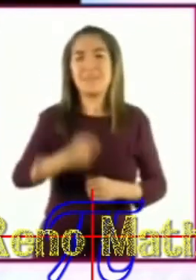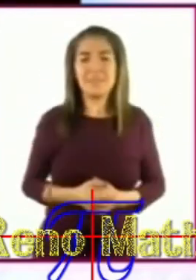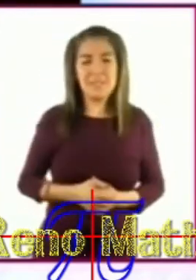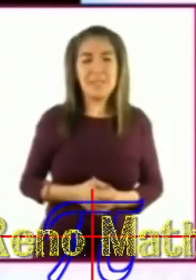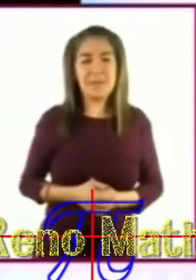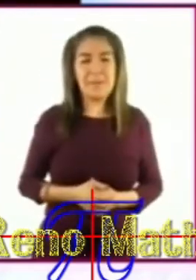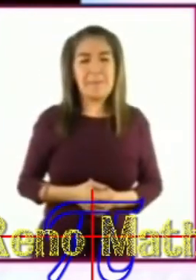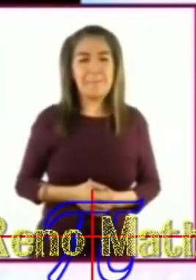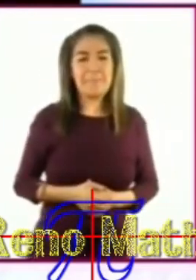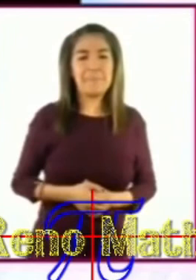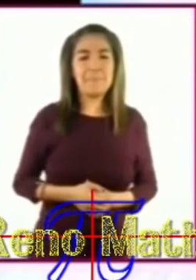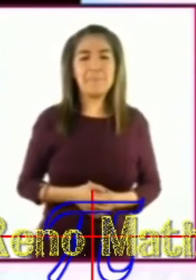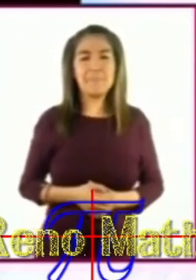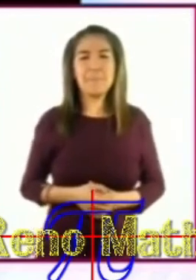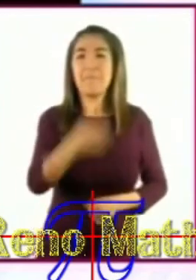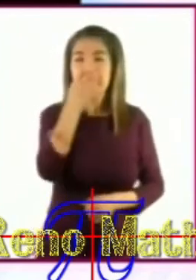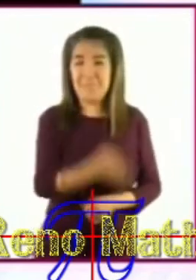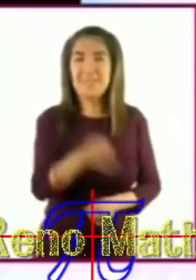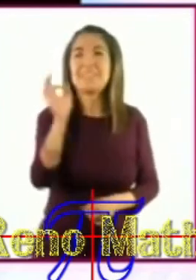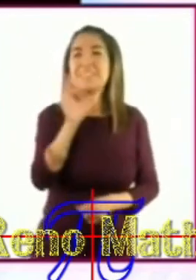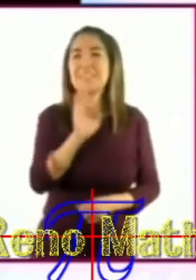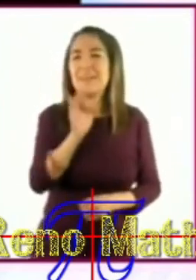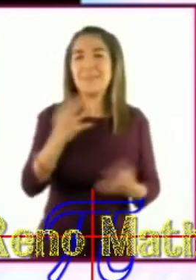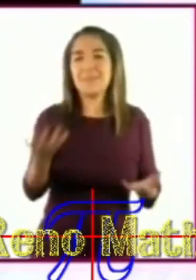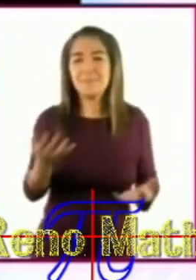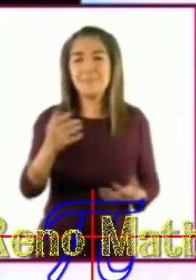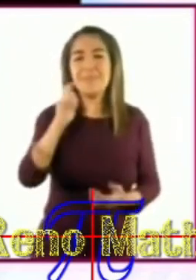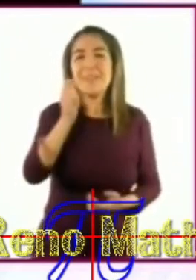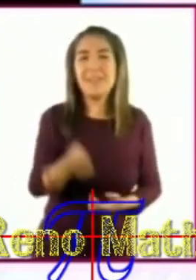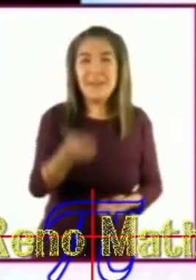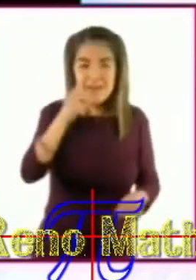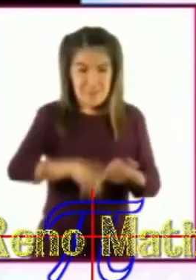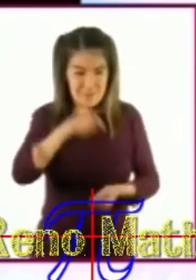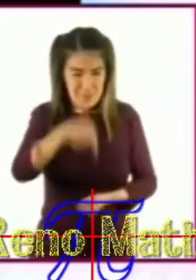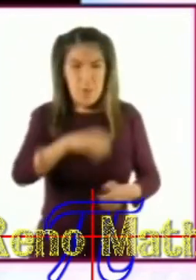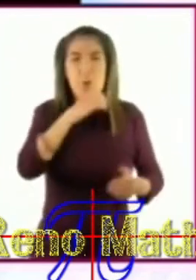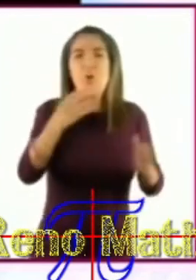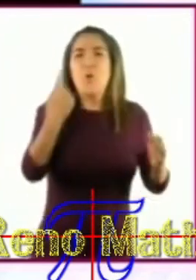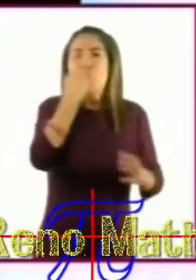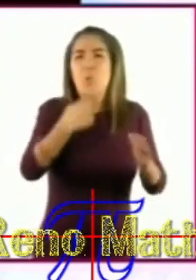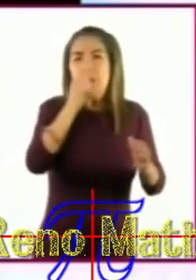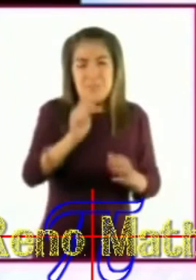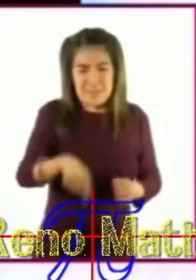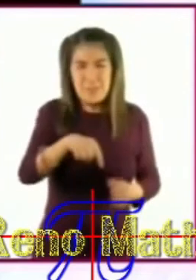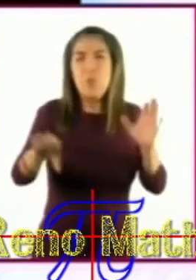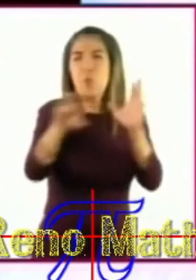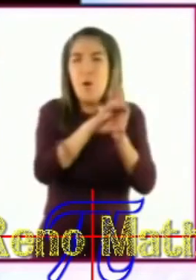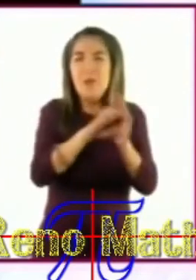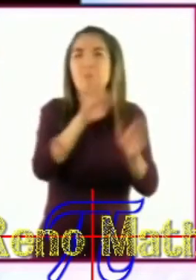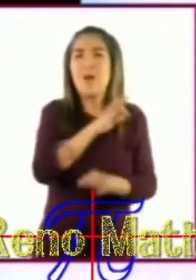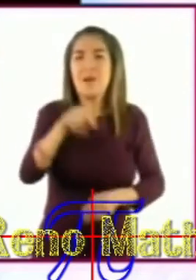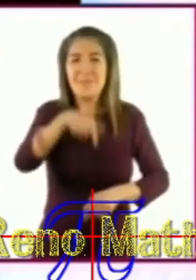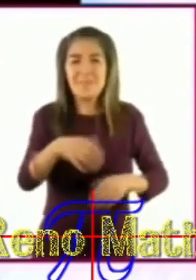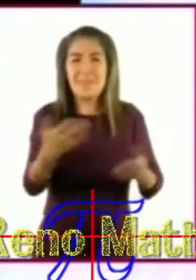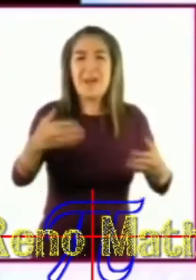Quartet. Esa posibilidad lúdica de que en un cuarto o espacio se disfrutara tanto, creo que es lo que